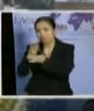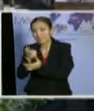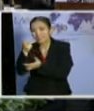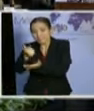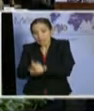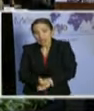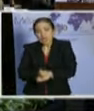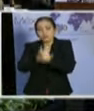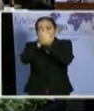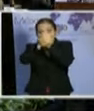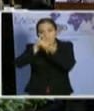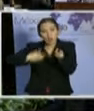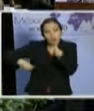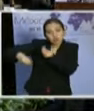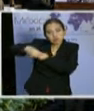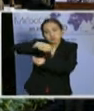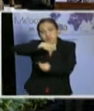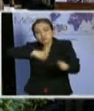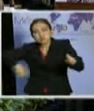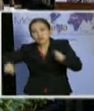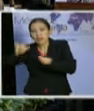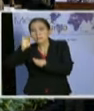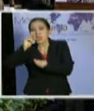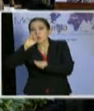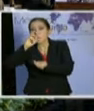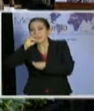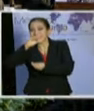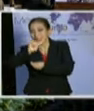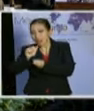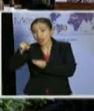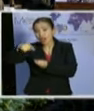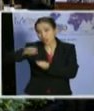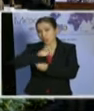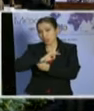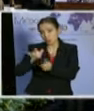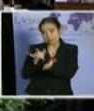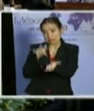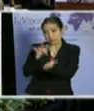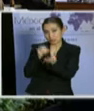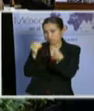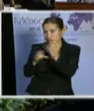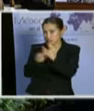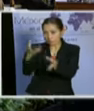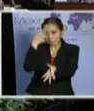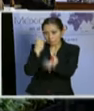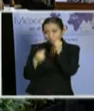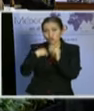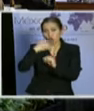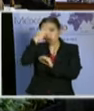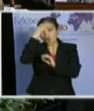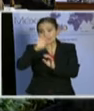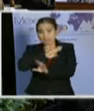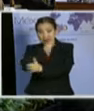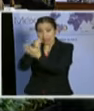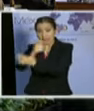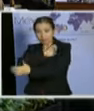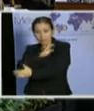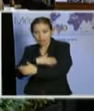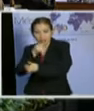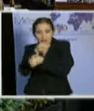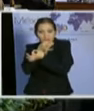en la dinámica iberoamericana en el que podemos sacar realmente mucho jugo. Yo conocí un informe en España,